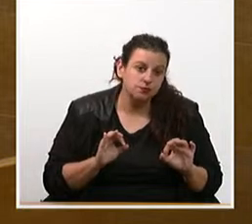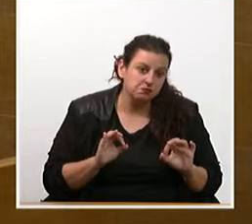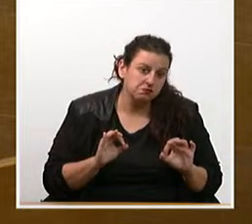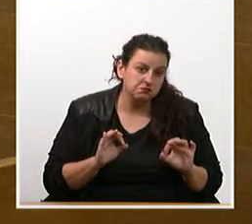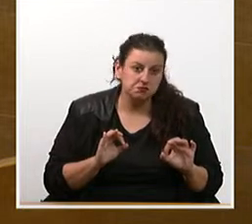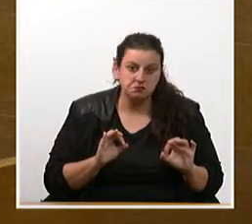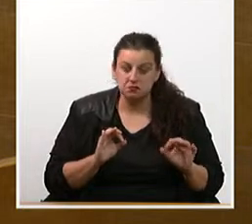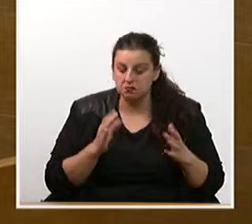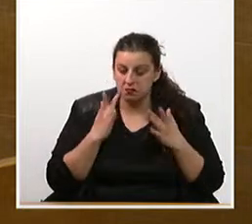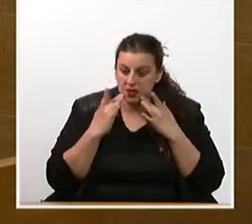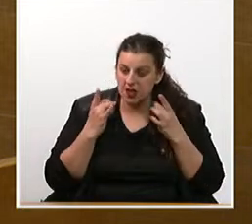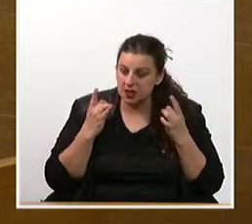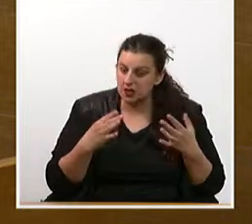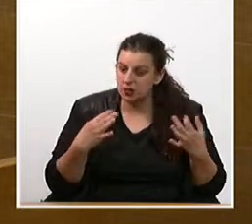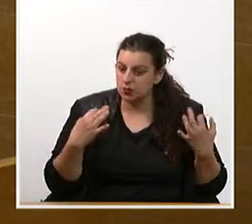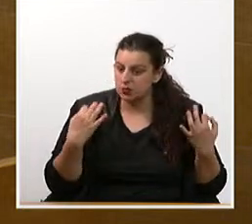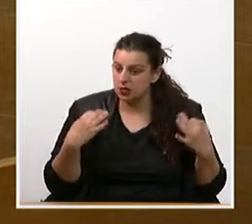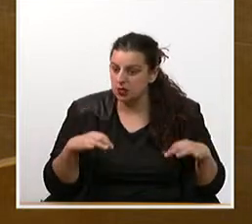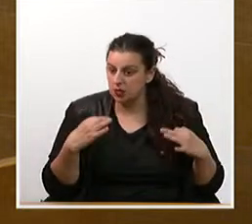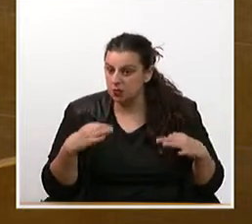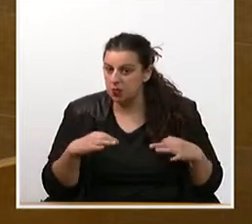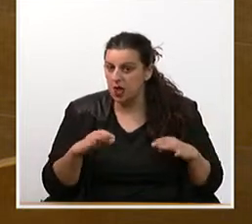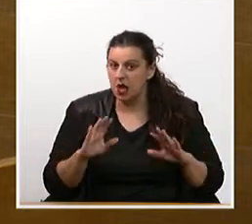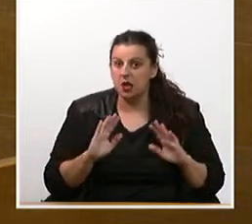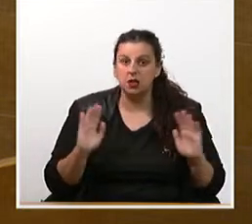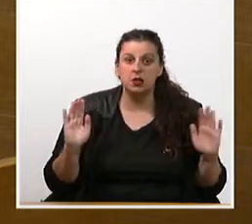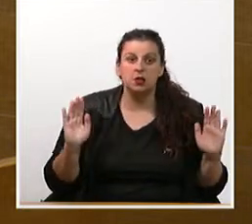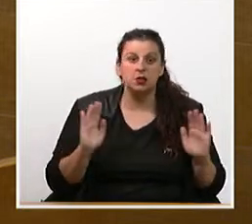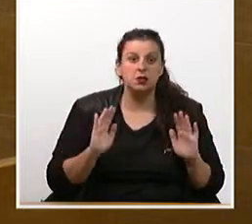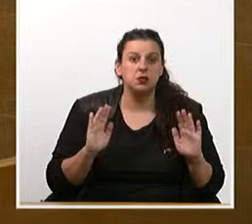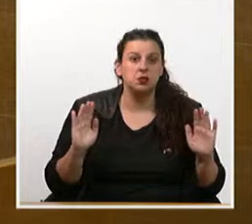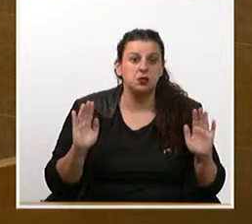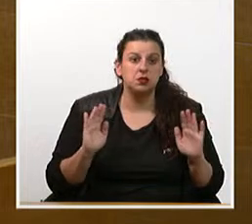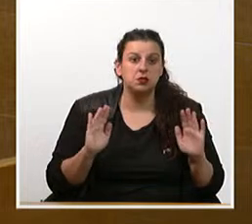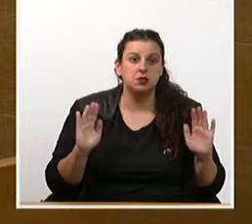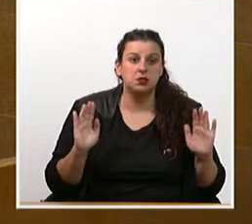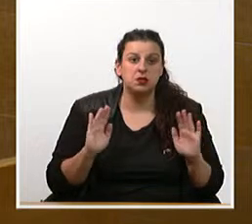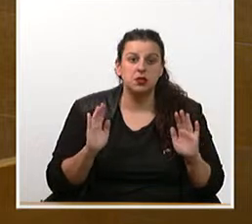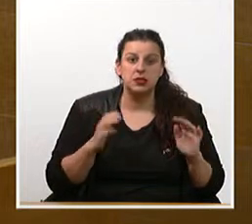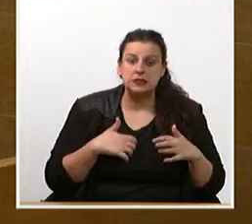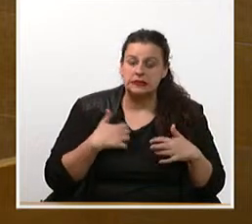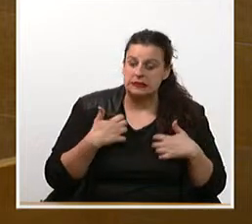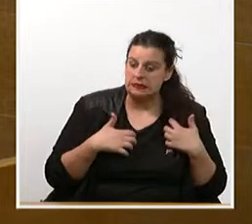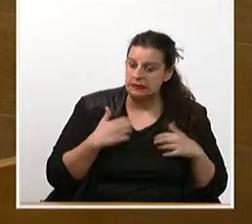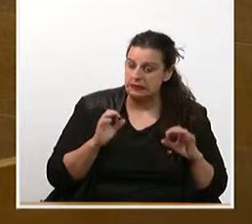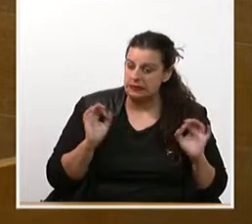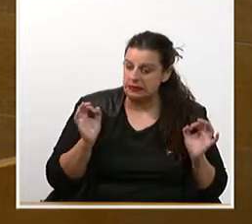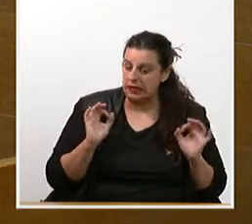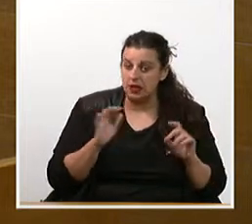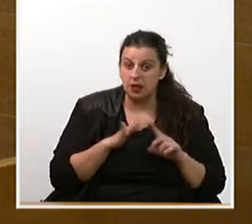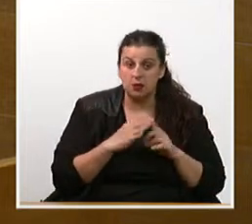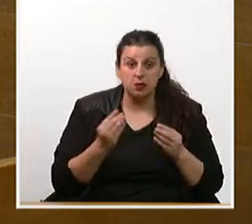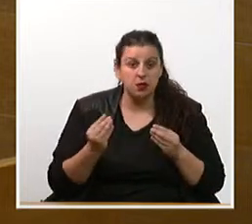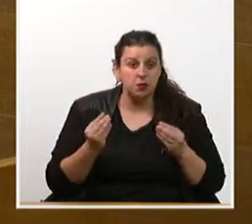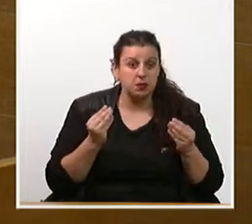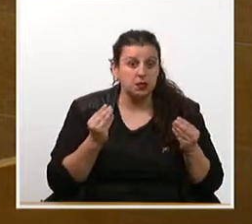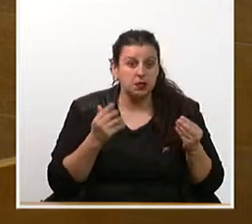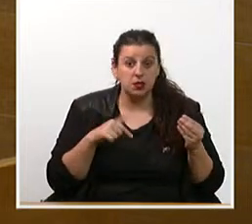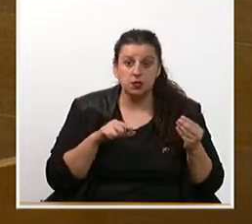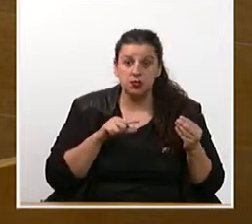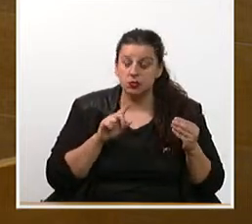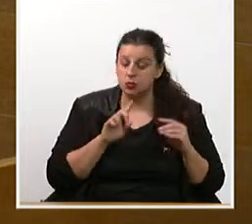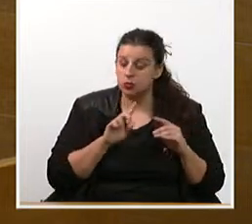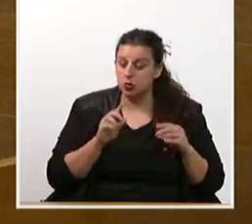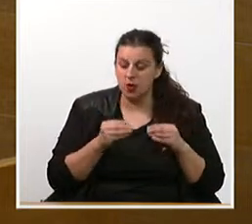vamos neutra normal sin ningún tipo de de chirre amiento con el medio ambiente o sea nosotros lo que no vamos a